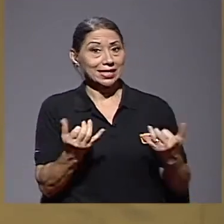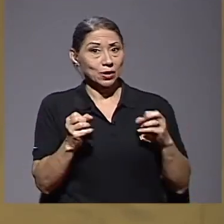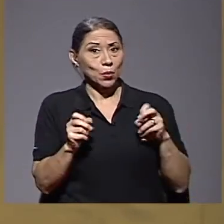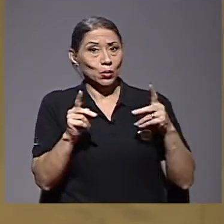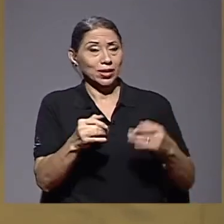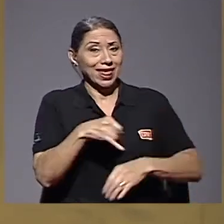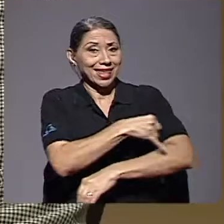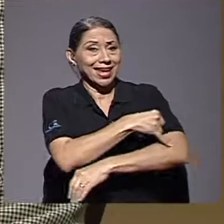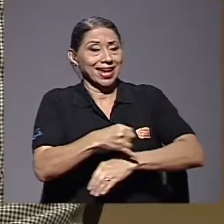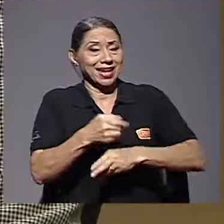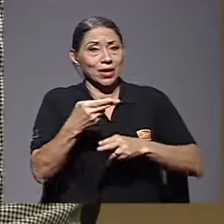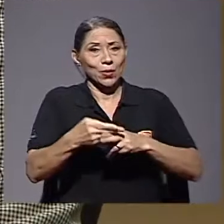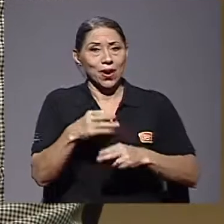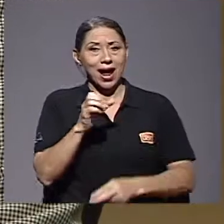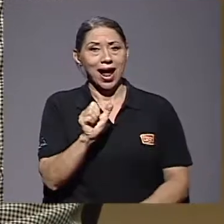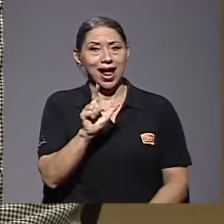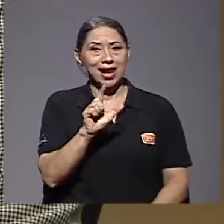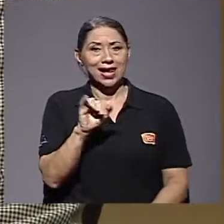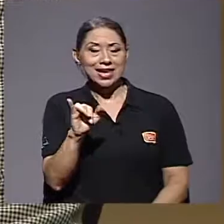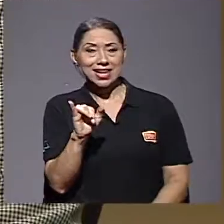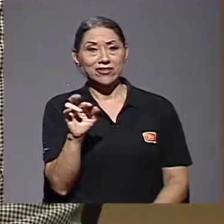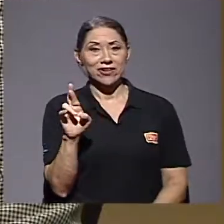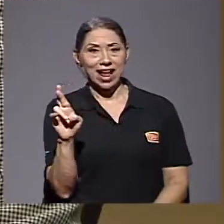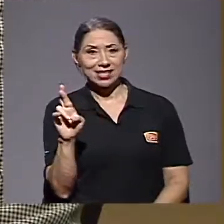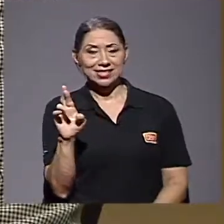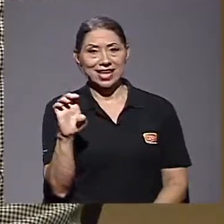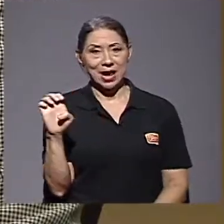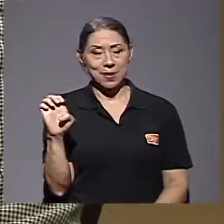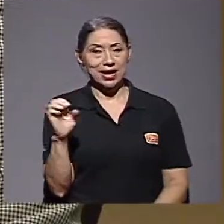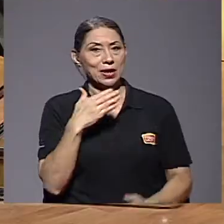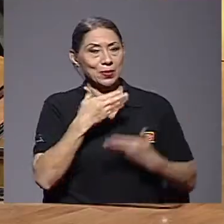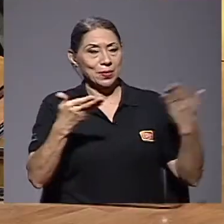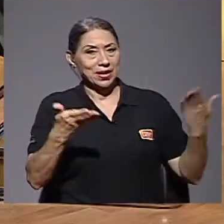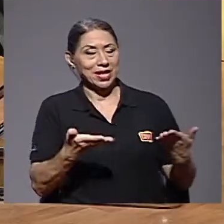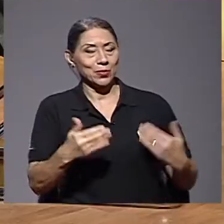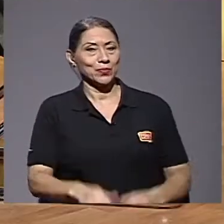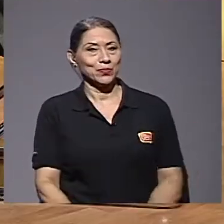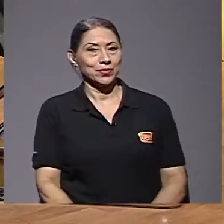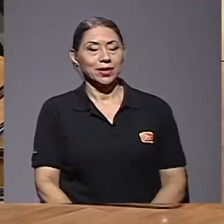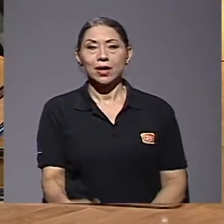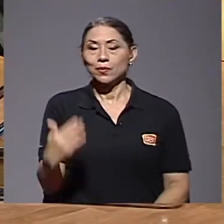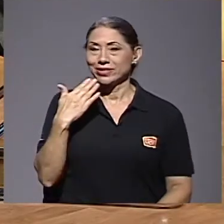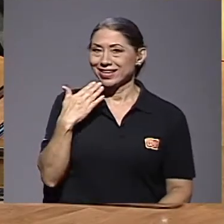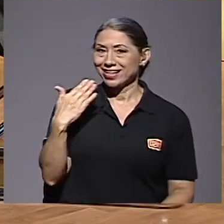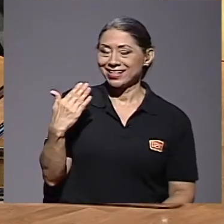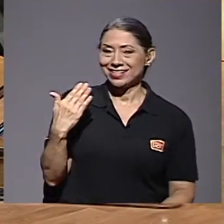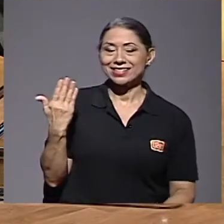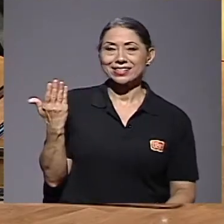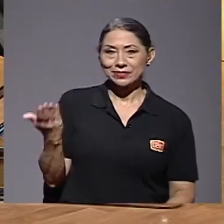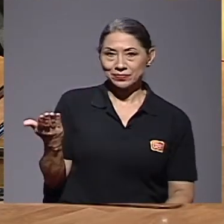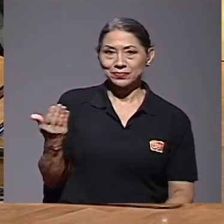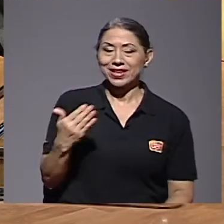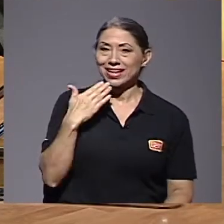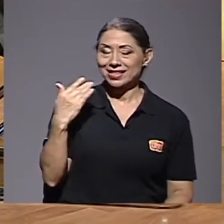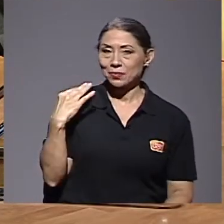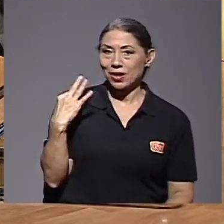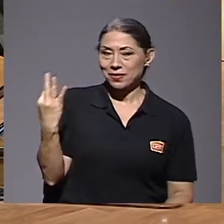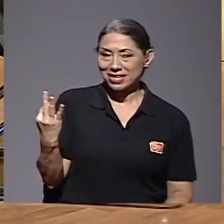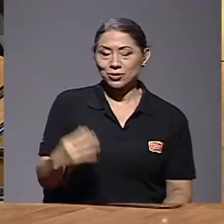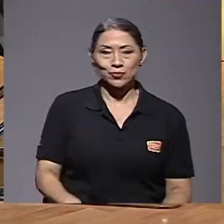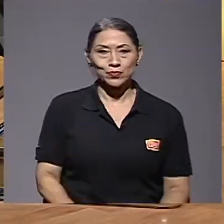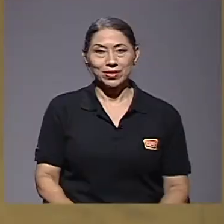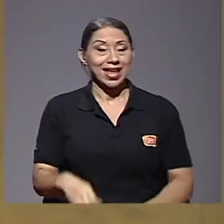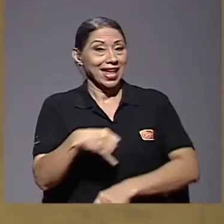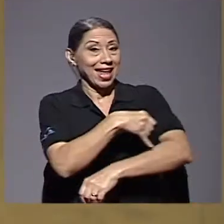al ingeniero Ali Reazi Emani. Bienvenido, don Ali. Muchas gracias, don Jorge. Gracias por la invitación. El ingeniero